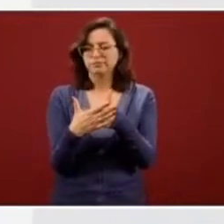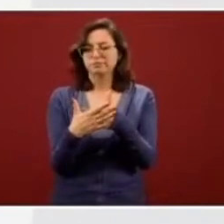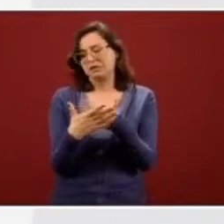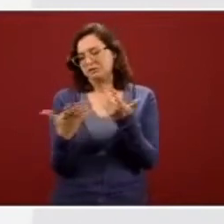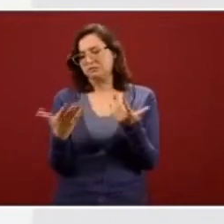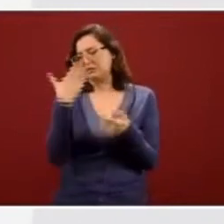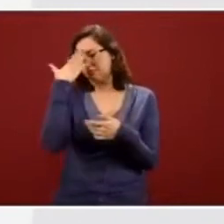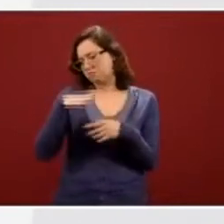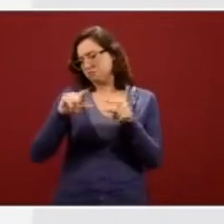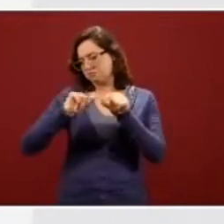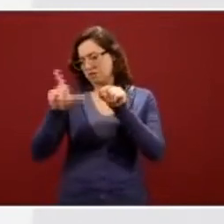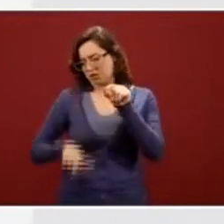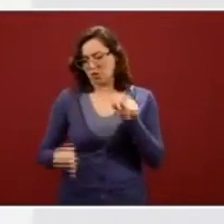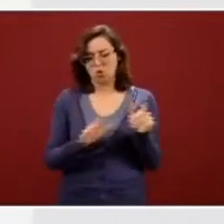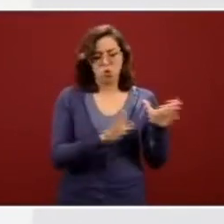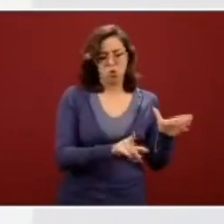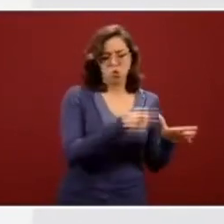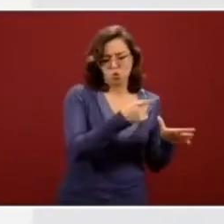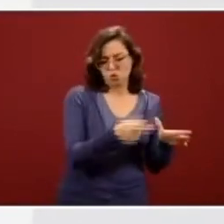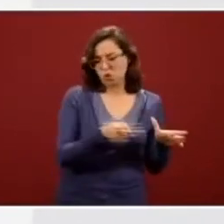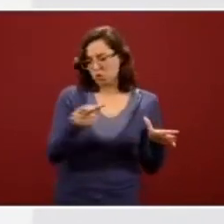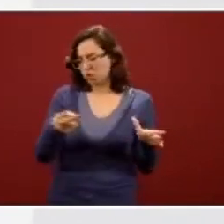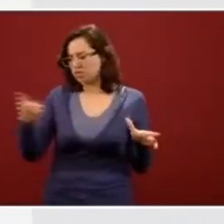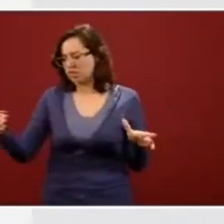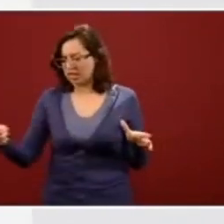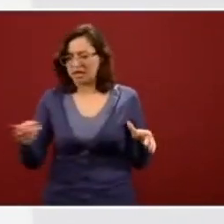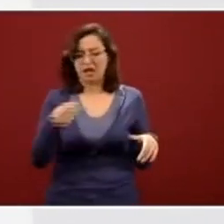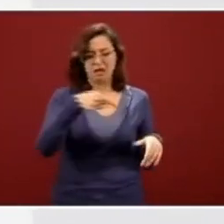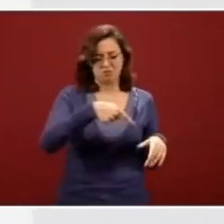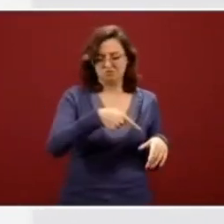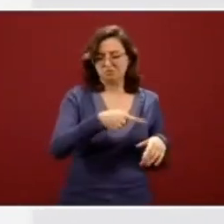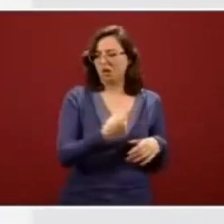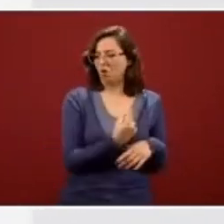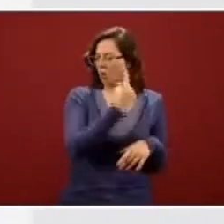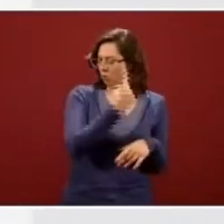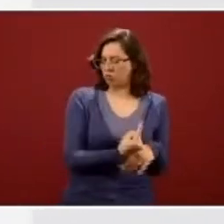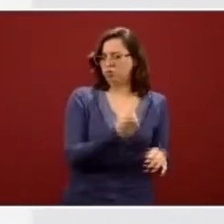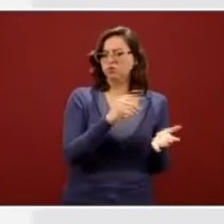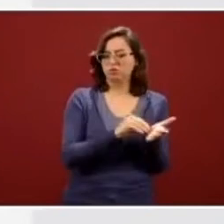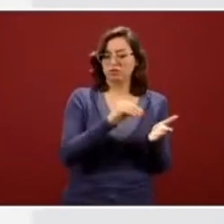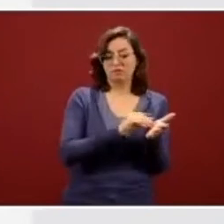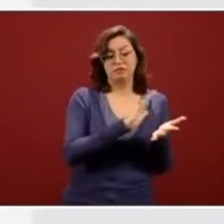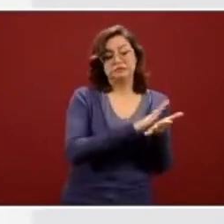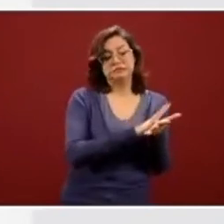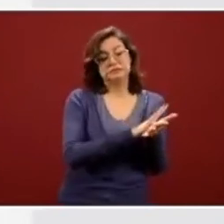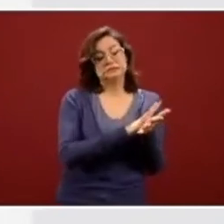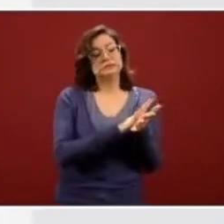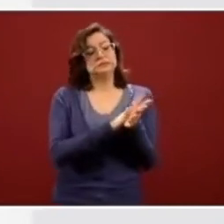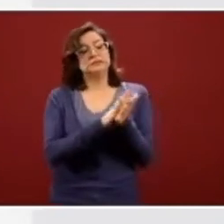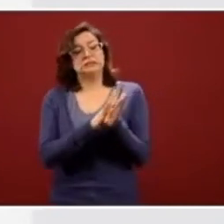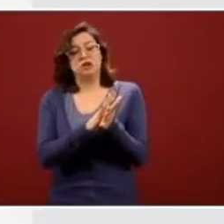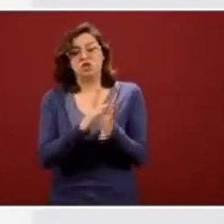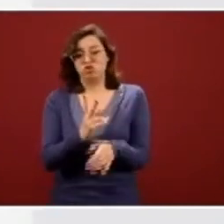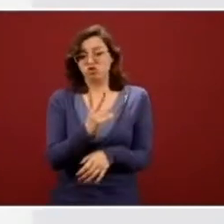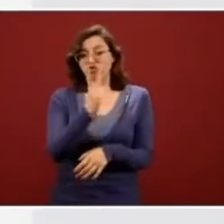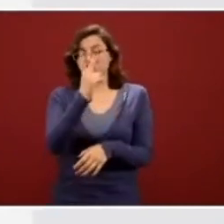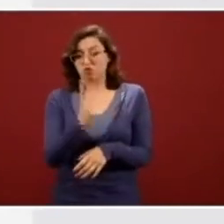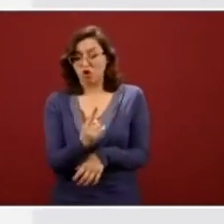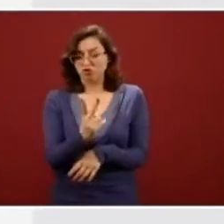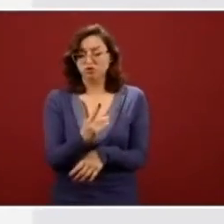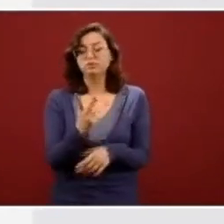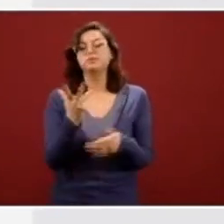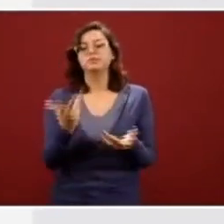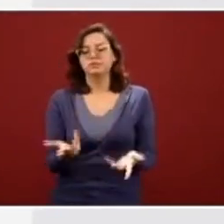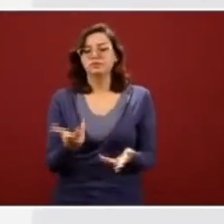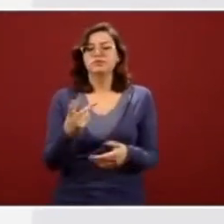México, se continúa todavía con el seguimiento de contactos, así como hay una proporción de pacientes que todavía está en